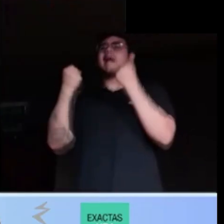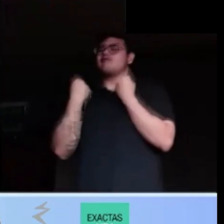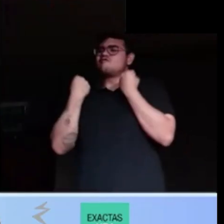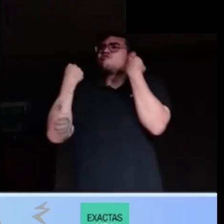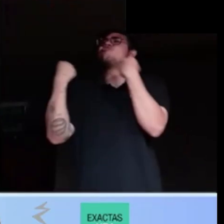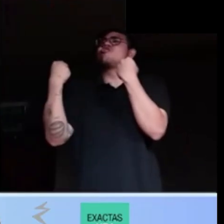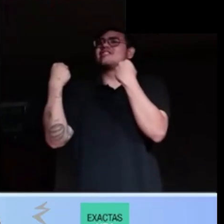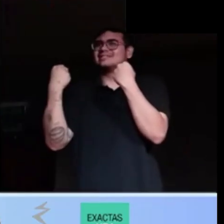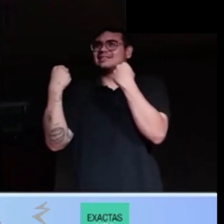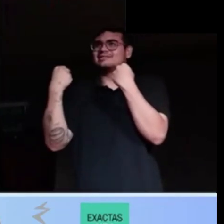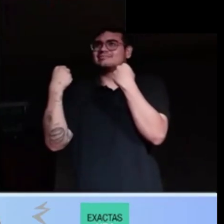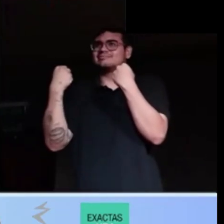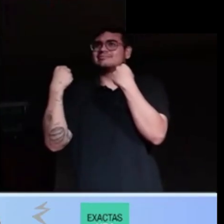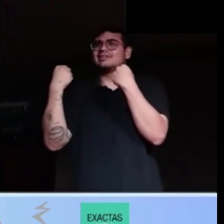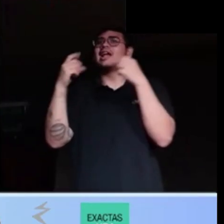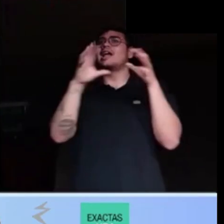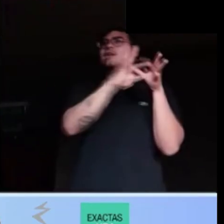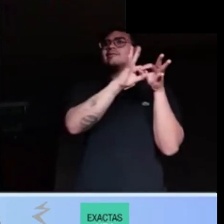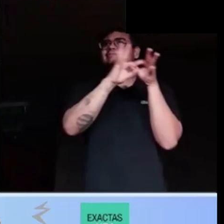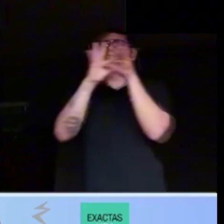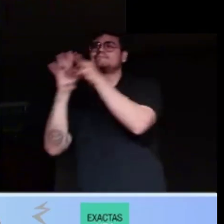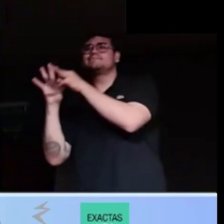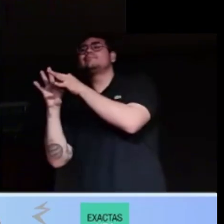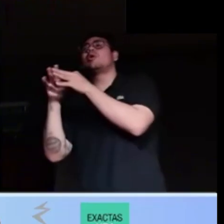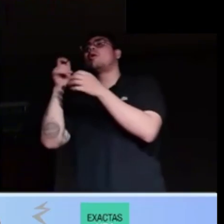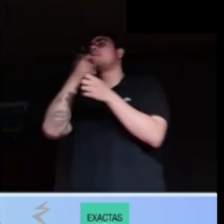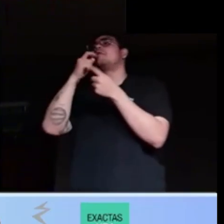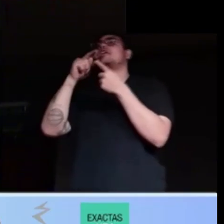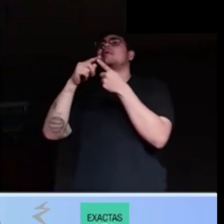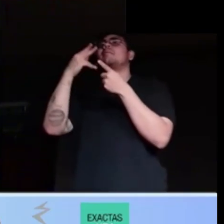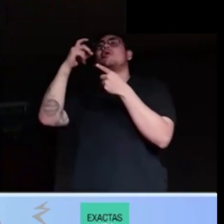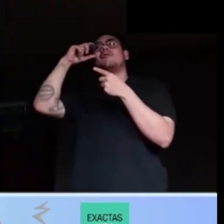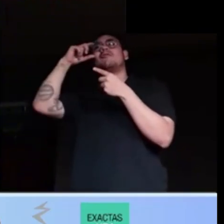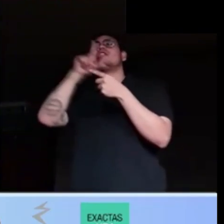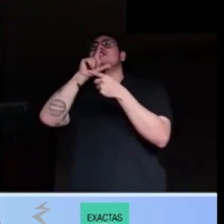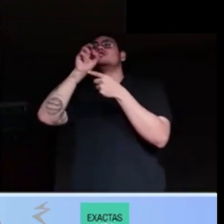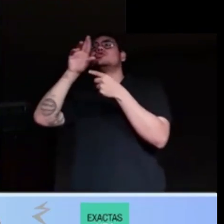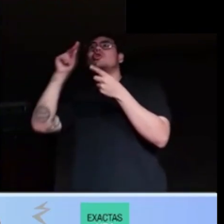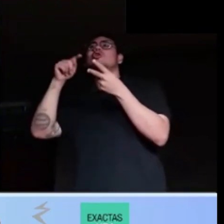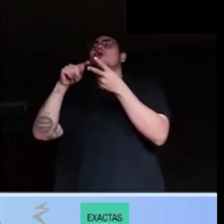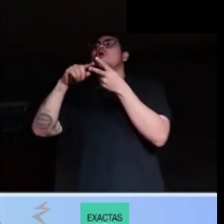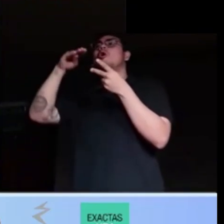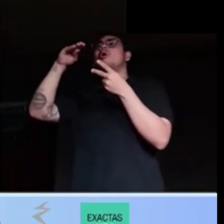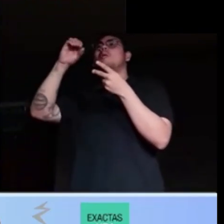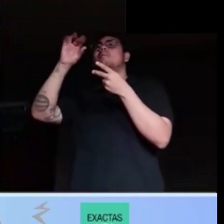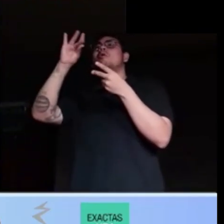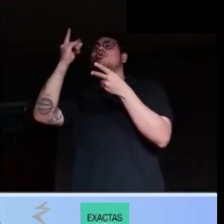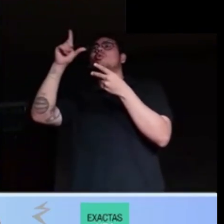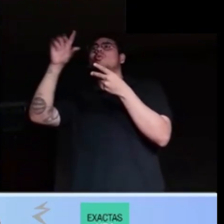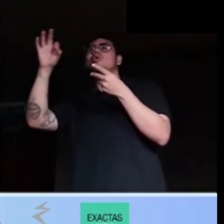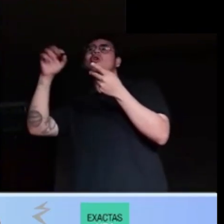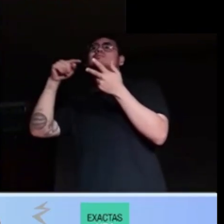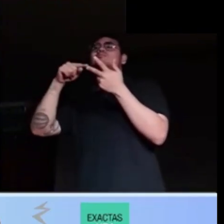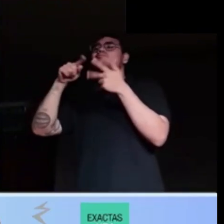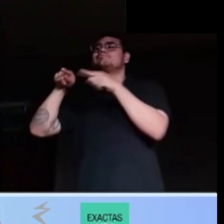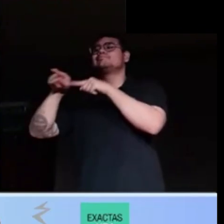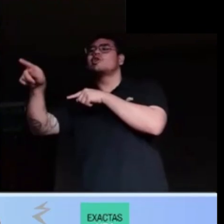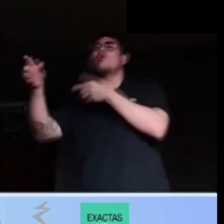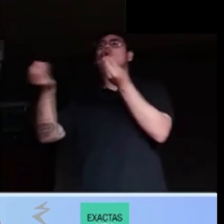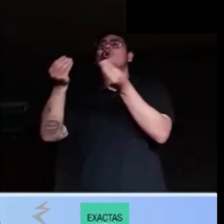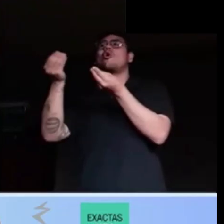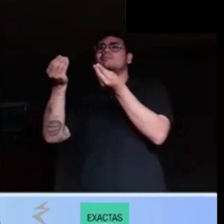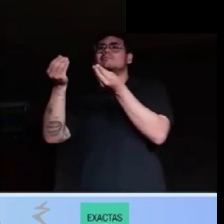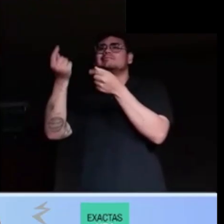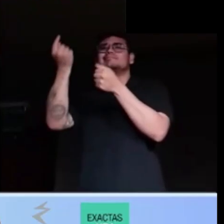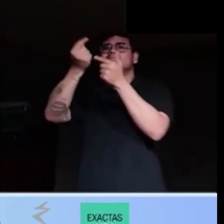cantidades y magnitudes asociadas, como pueden ser un vector, o el módulo, una dirección o un sentido. A partir de ahí, dijimos, bueno, cómo